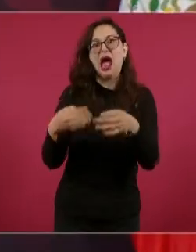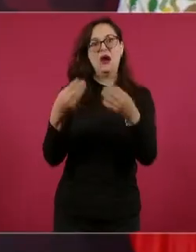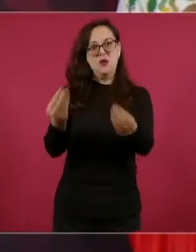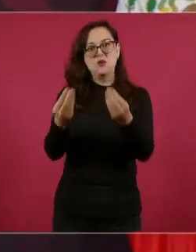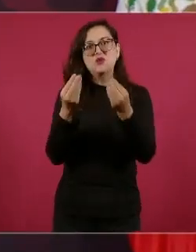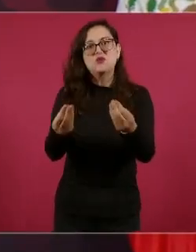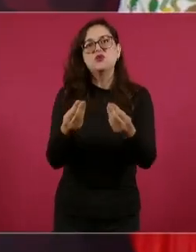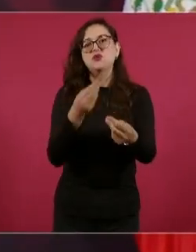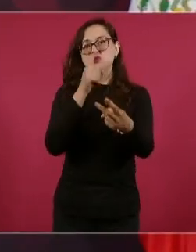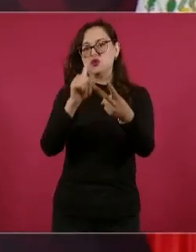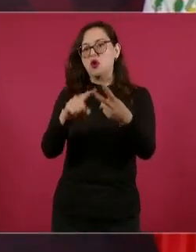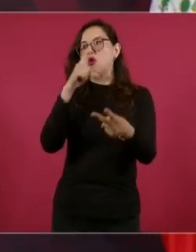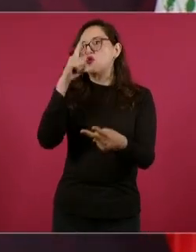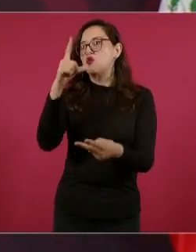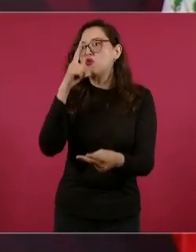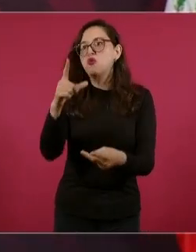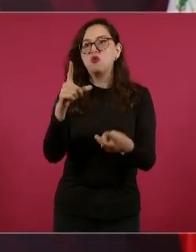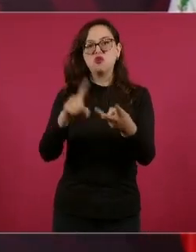la luz.